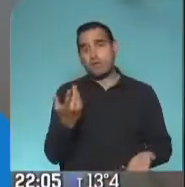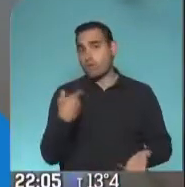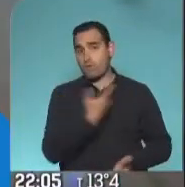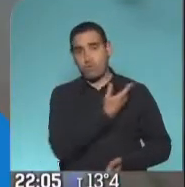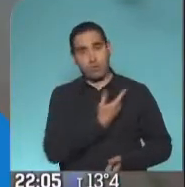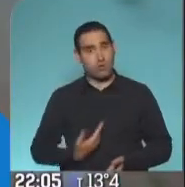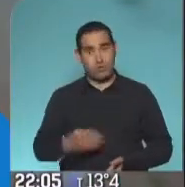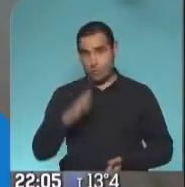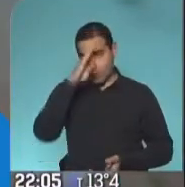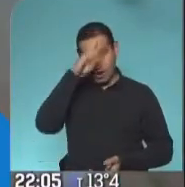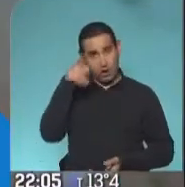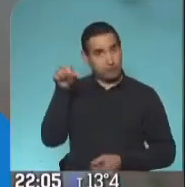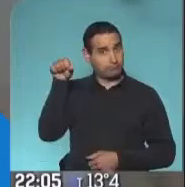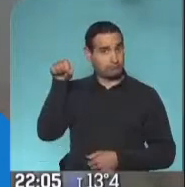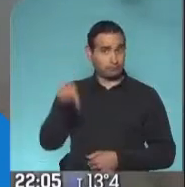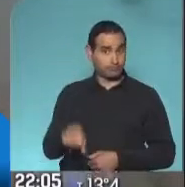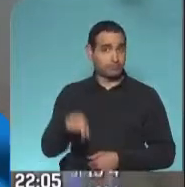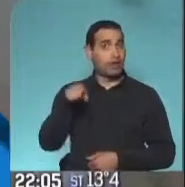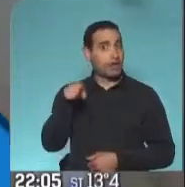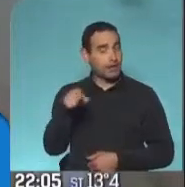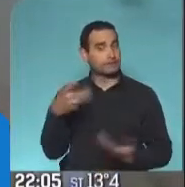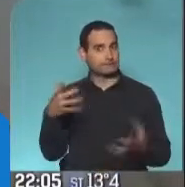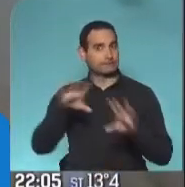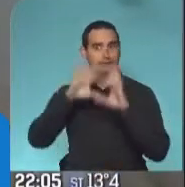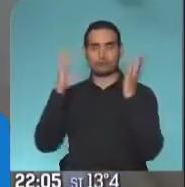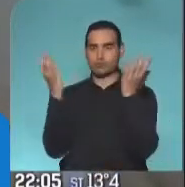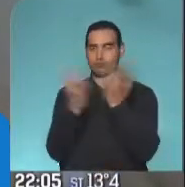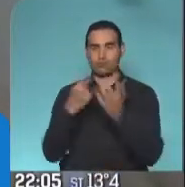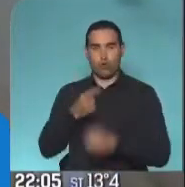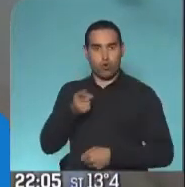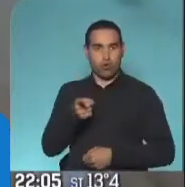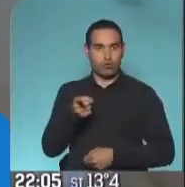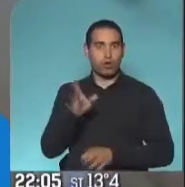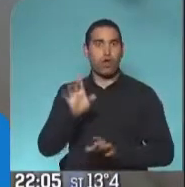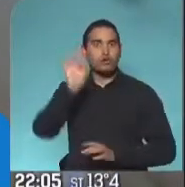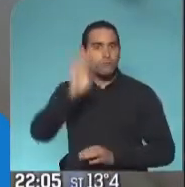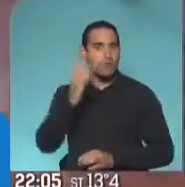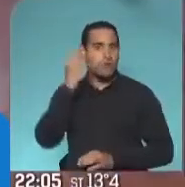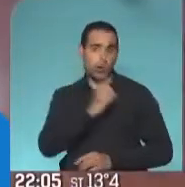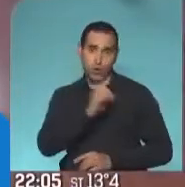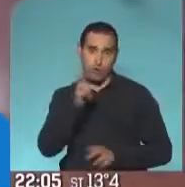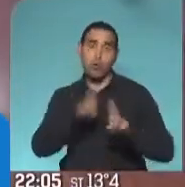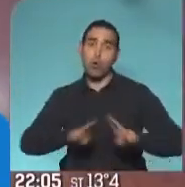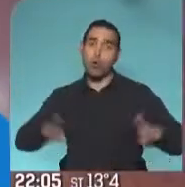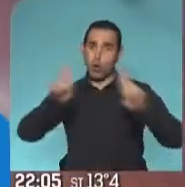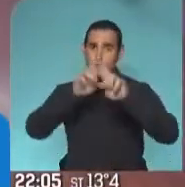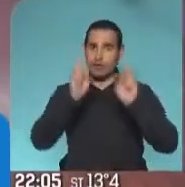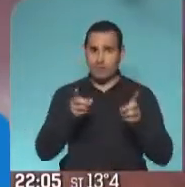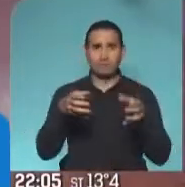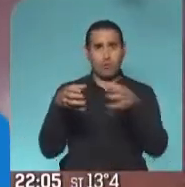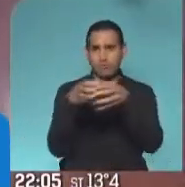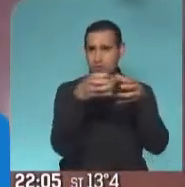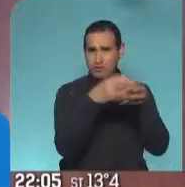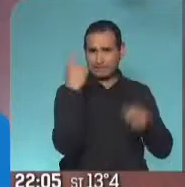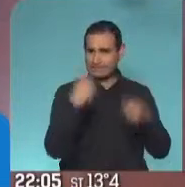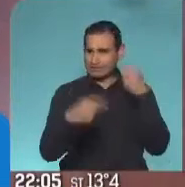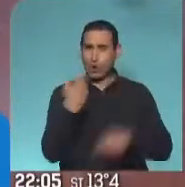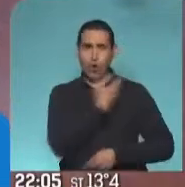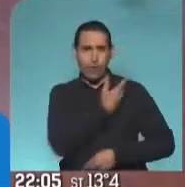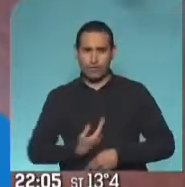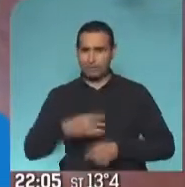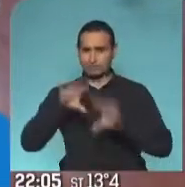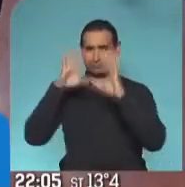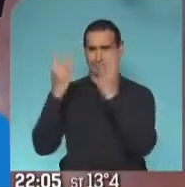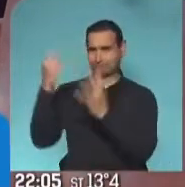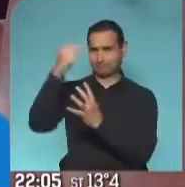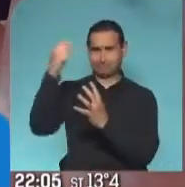Bolsonaro, que efectivamente sufre una reacción internacional muy fuerte, porque no solo el presidente Macron, las Naciones Unidas, diferentes organismos y gobiernos, diferentes lugares del